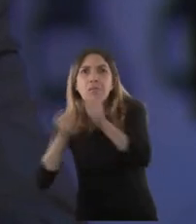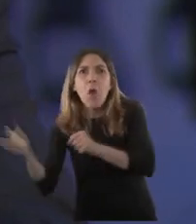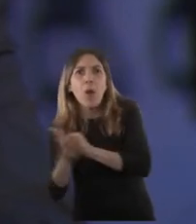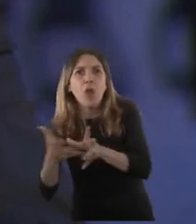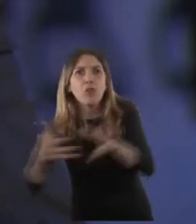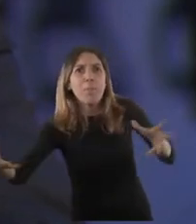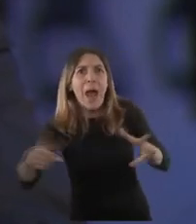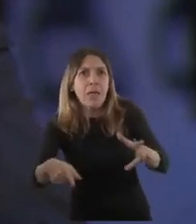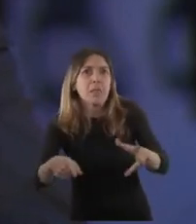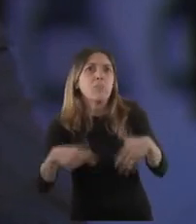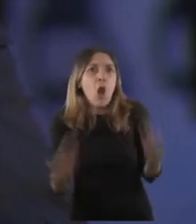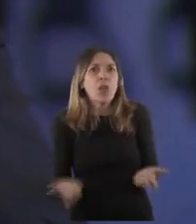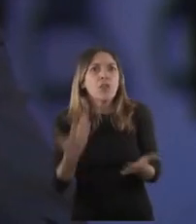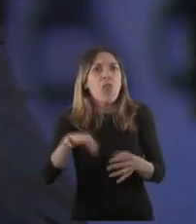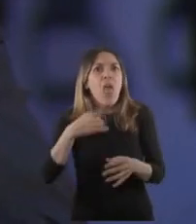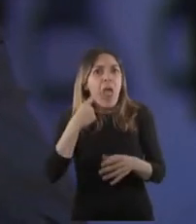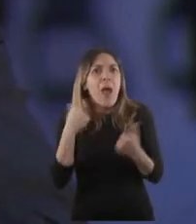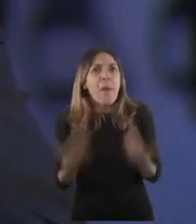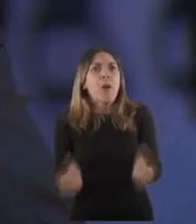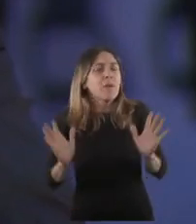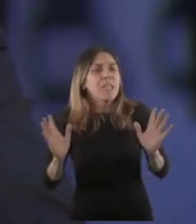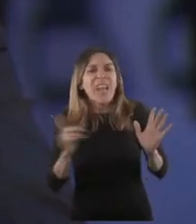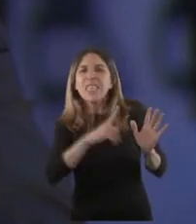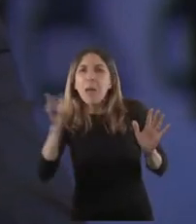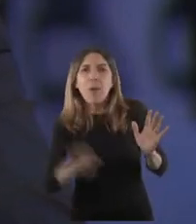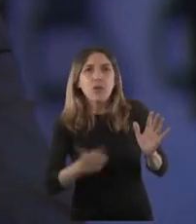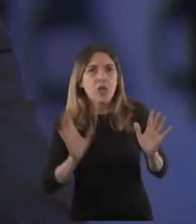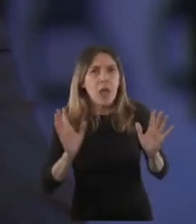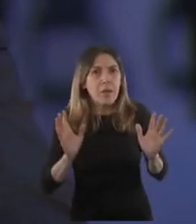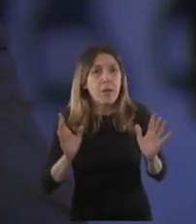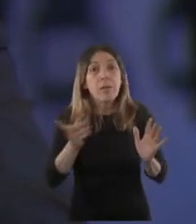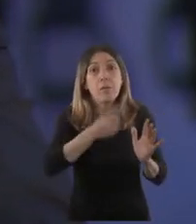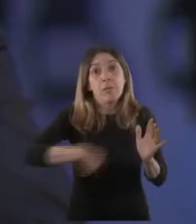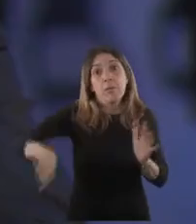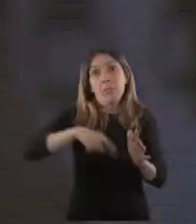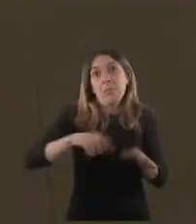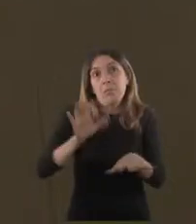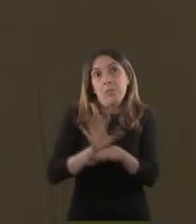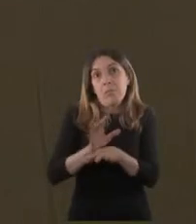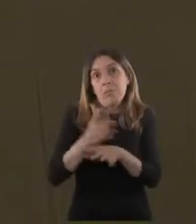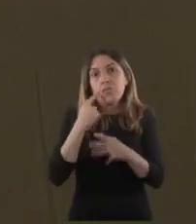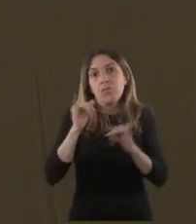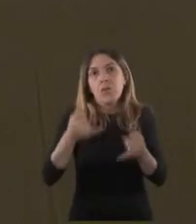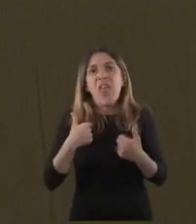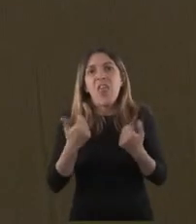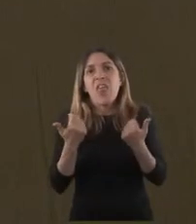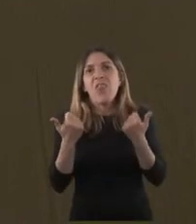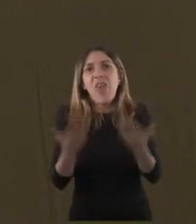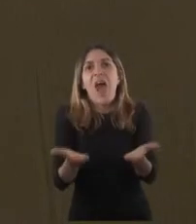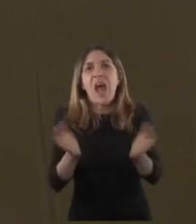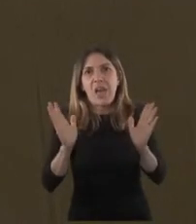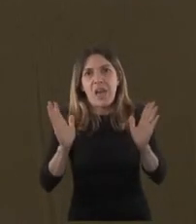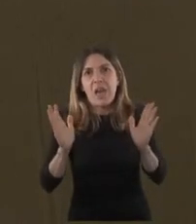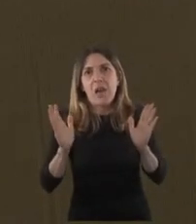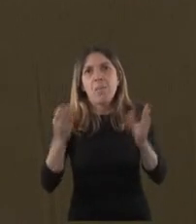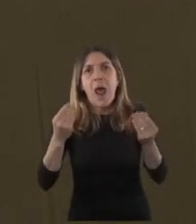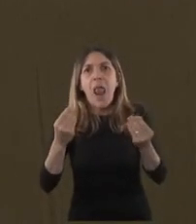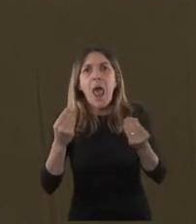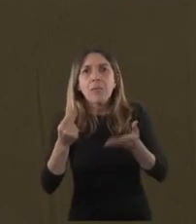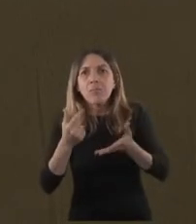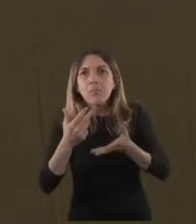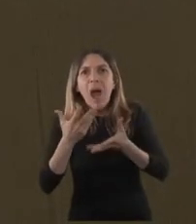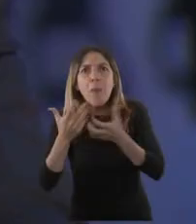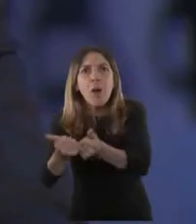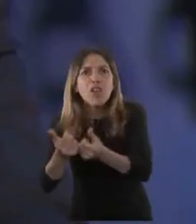oportunidad hay que aprovecharla plenamente, generando las condiciones para que el sector lo haga. Y